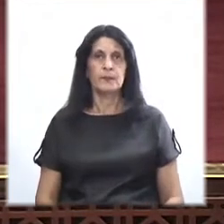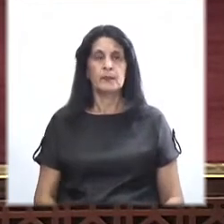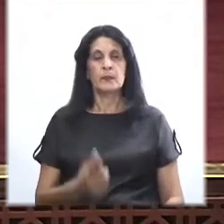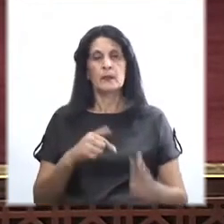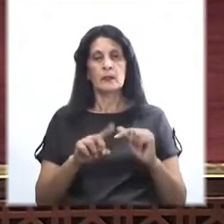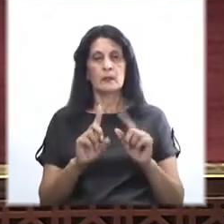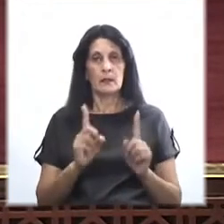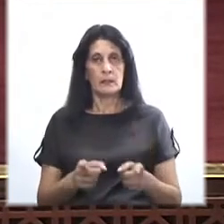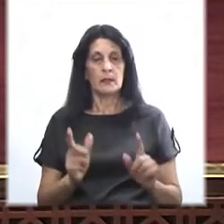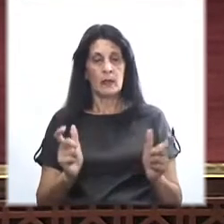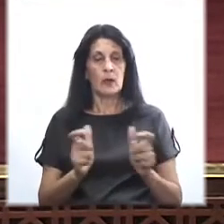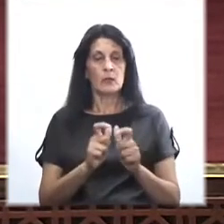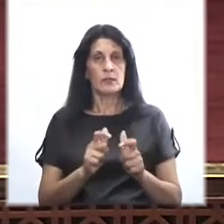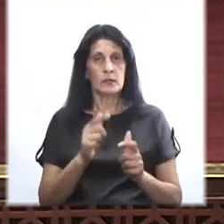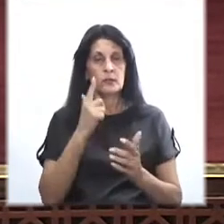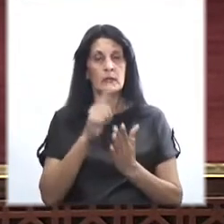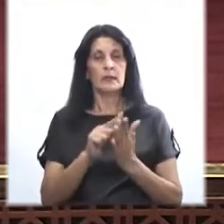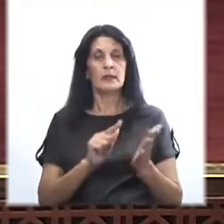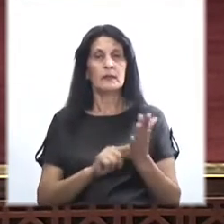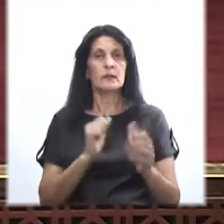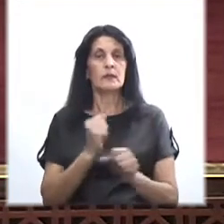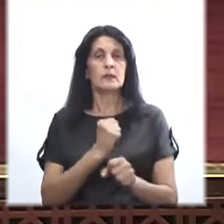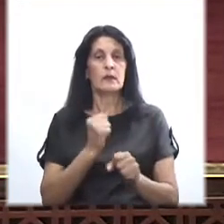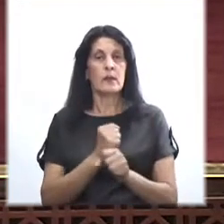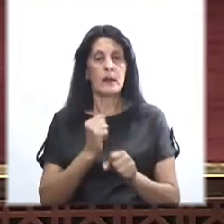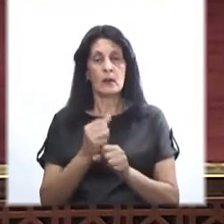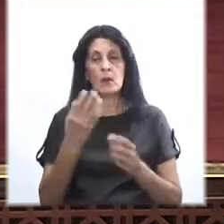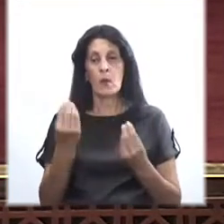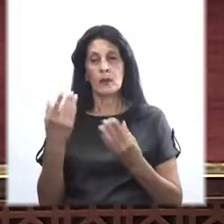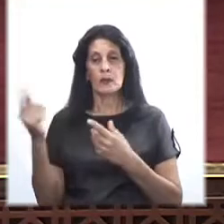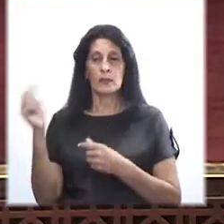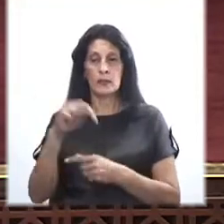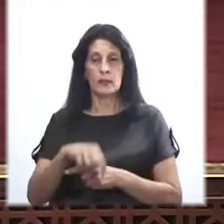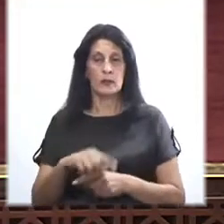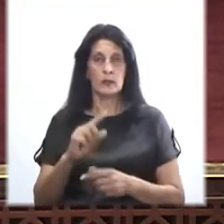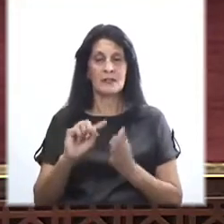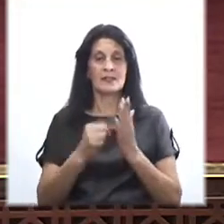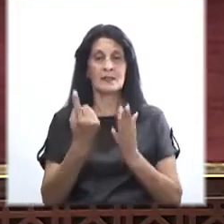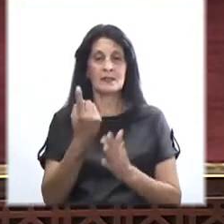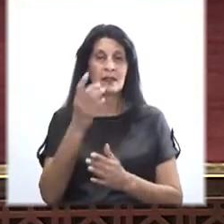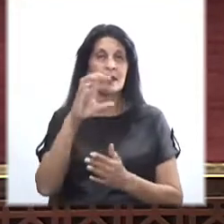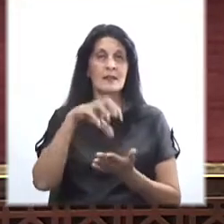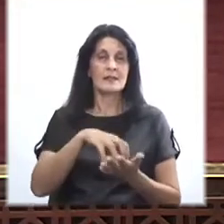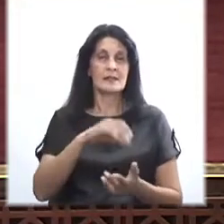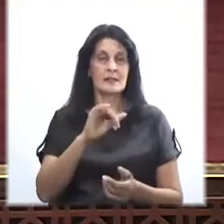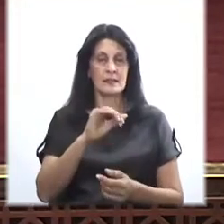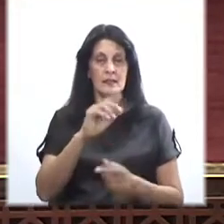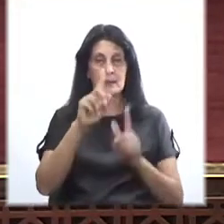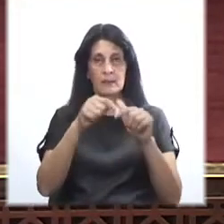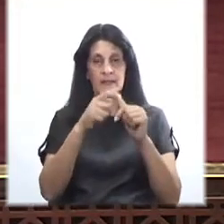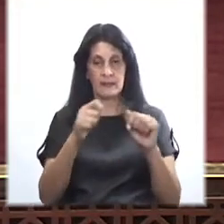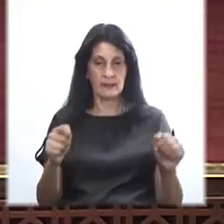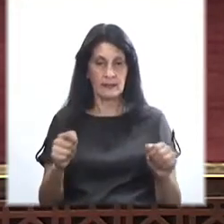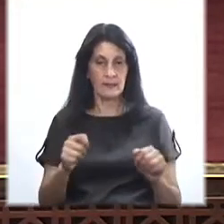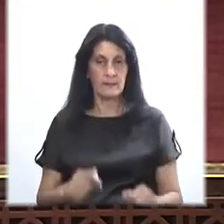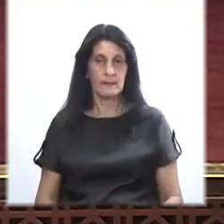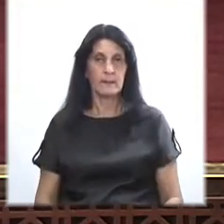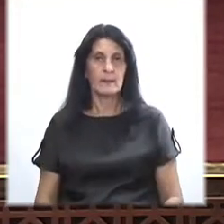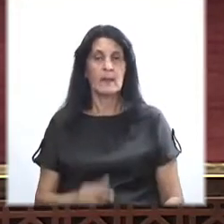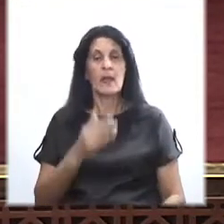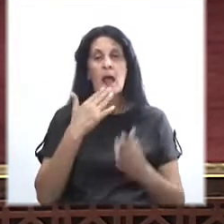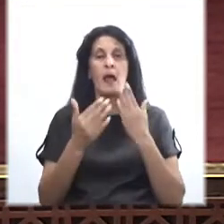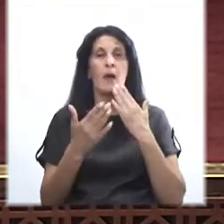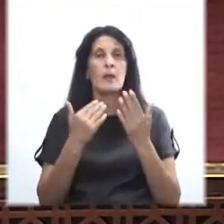También en la Comisión de Legislación de Trabajo, cuando recibimos a la principal central sindical del Uruguay, el PIT-CNT,